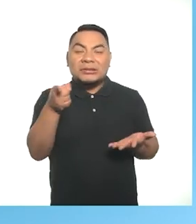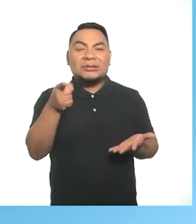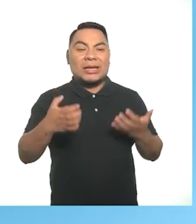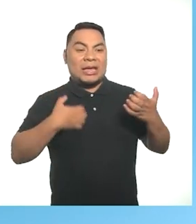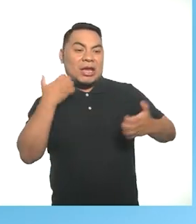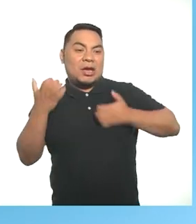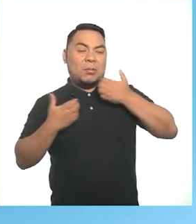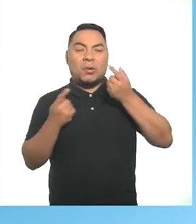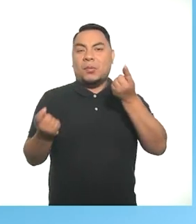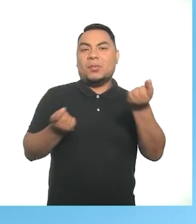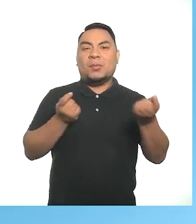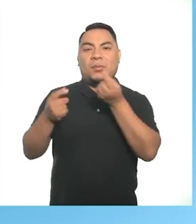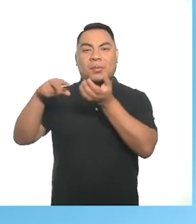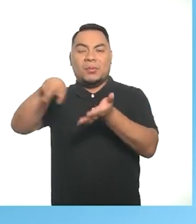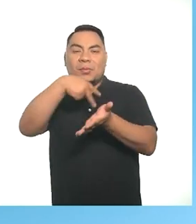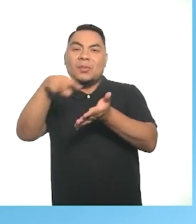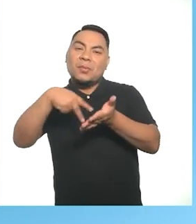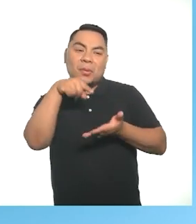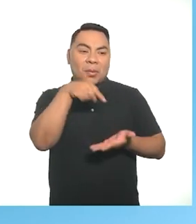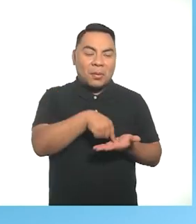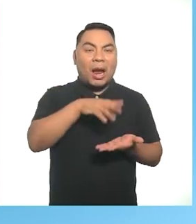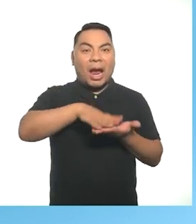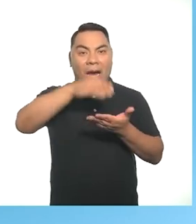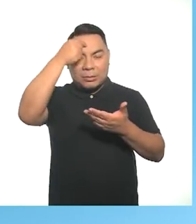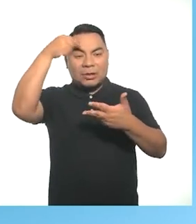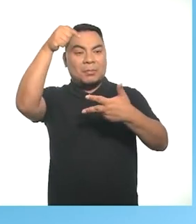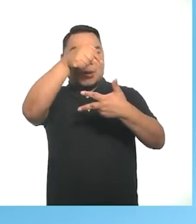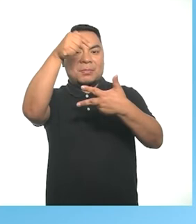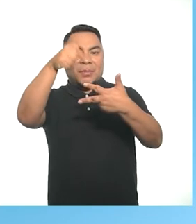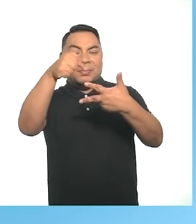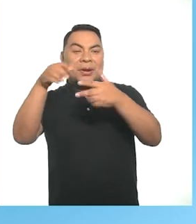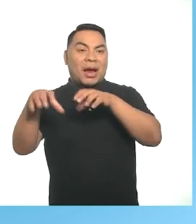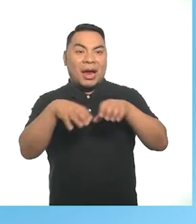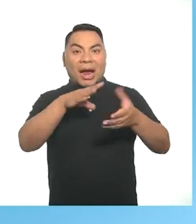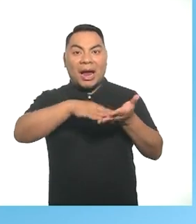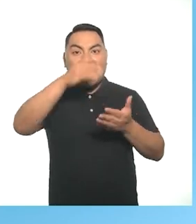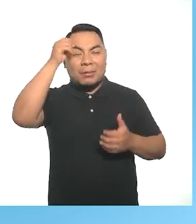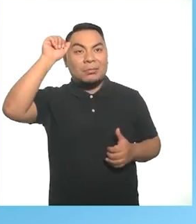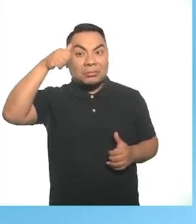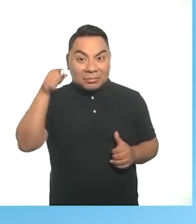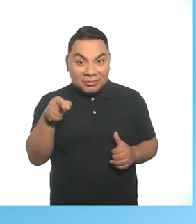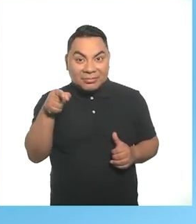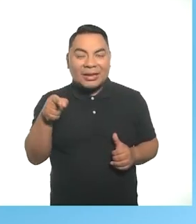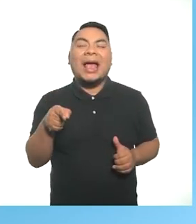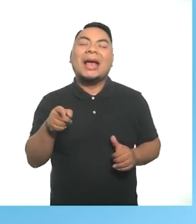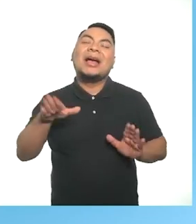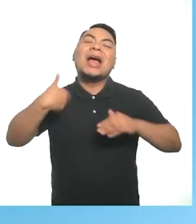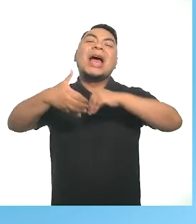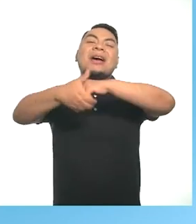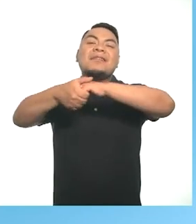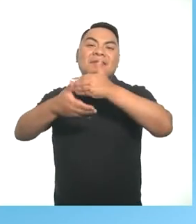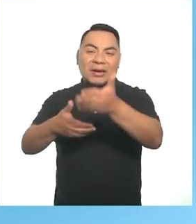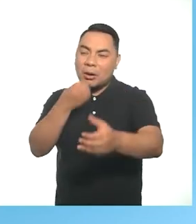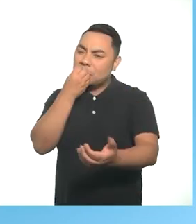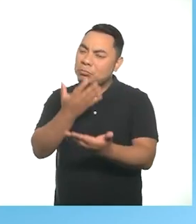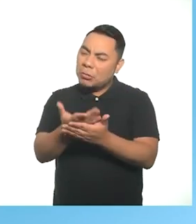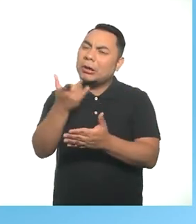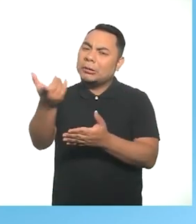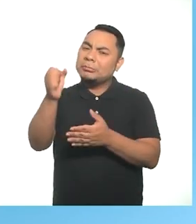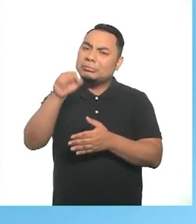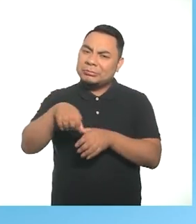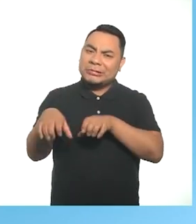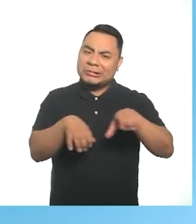forma sus emociones y muestra seguridad al realizar los movimientos, felicítenle. ¡Buen